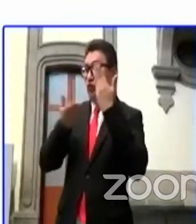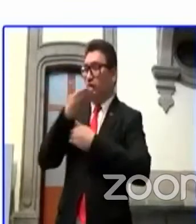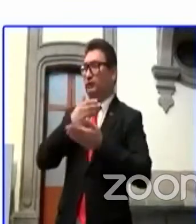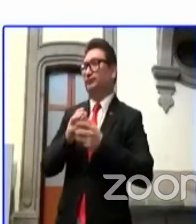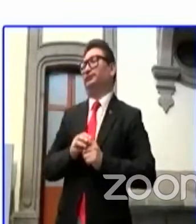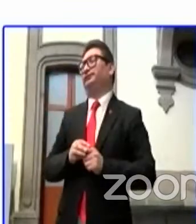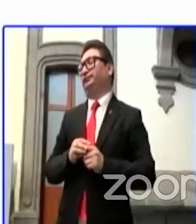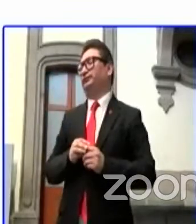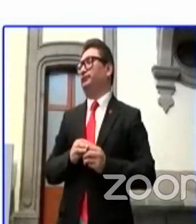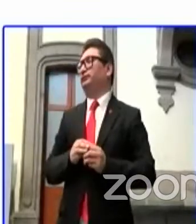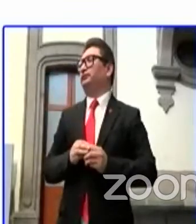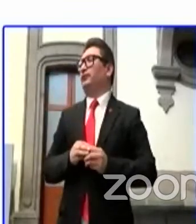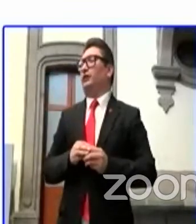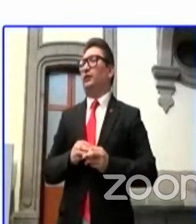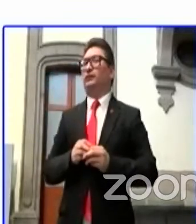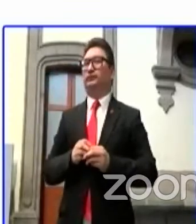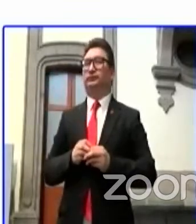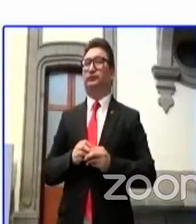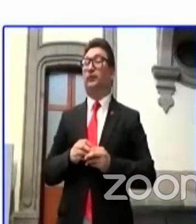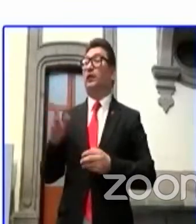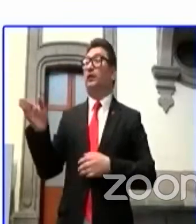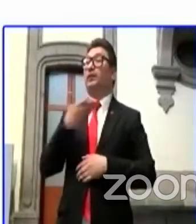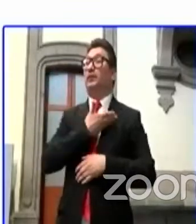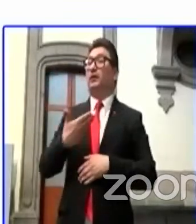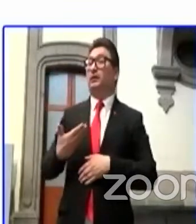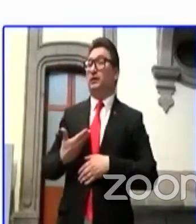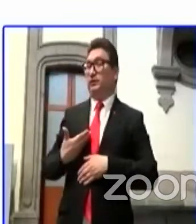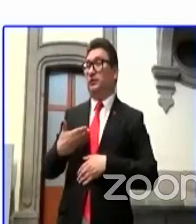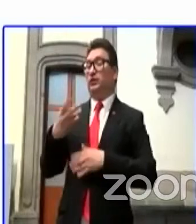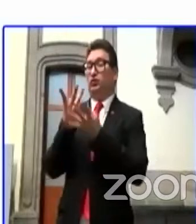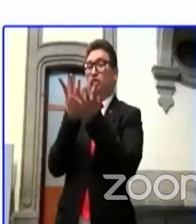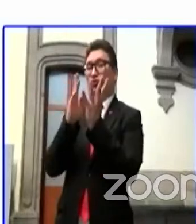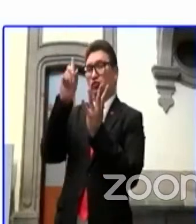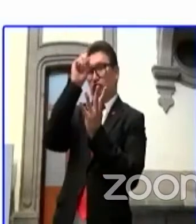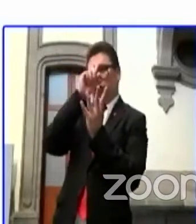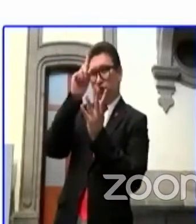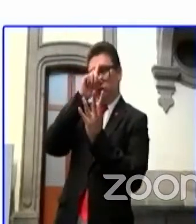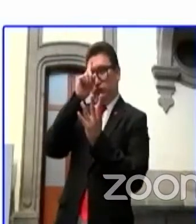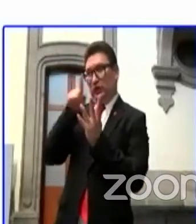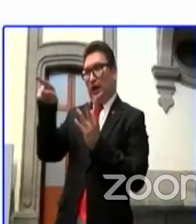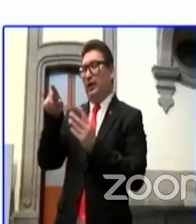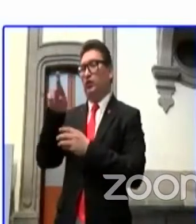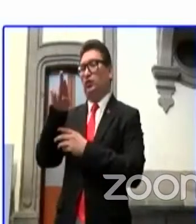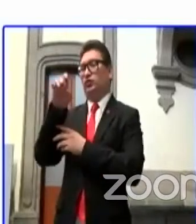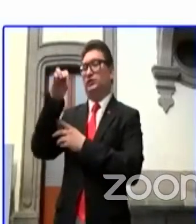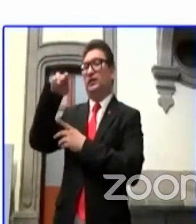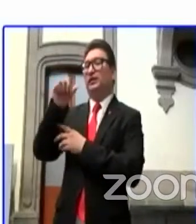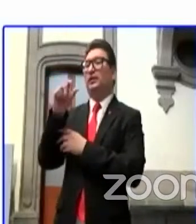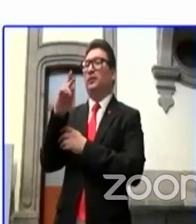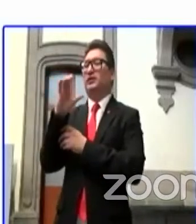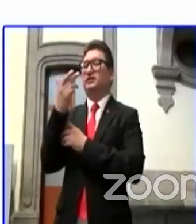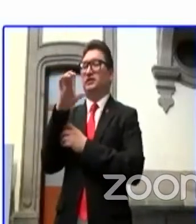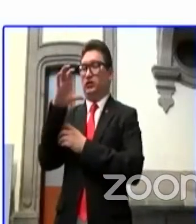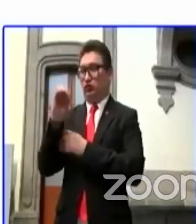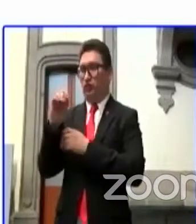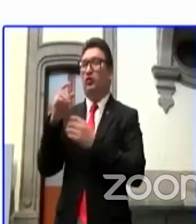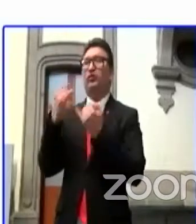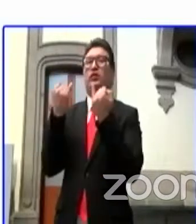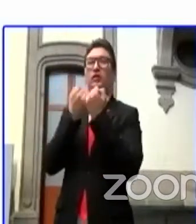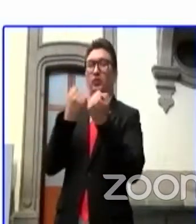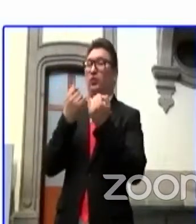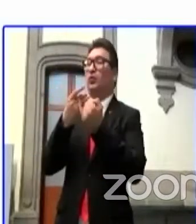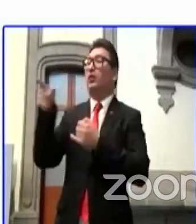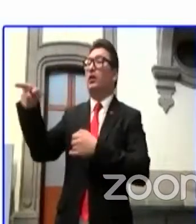hoy. A la presidenta del Consejo Consultivo, Roxana Pacheco, a nuestros aliados de la